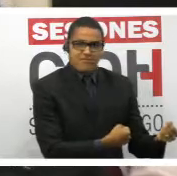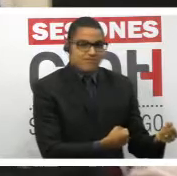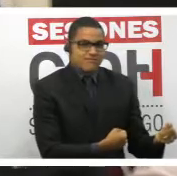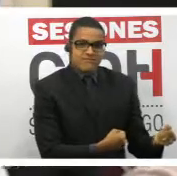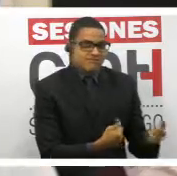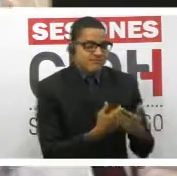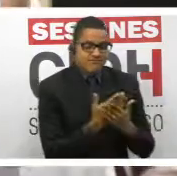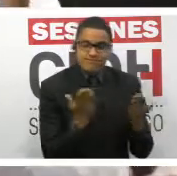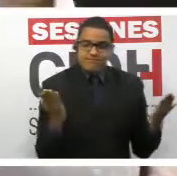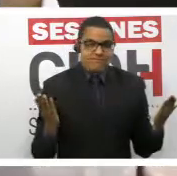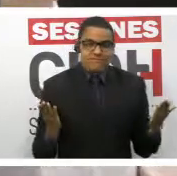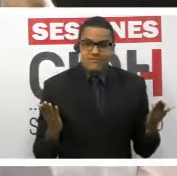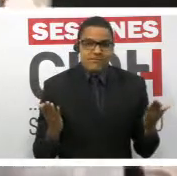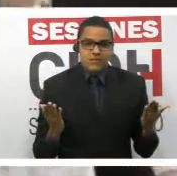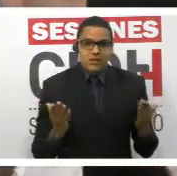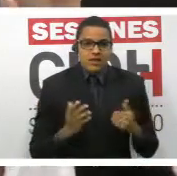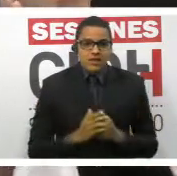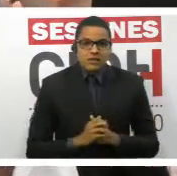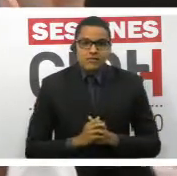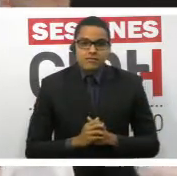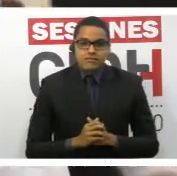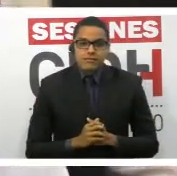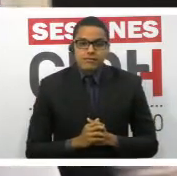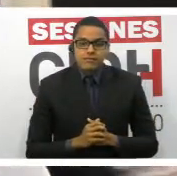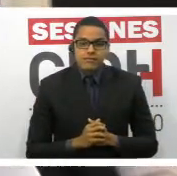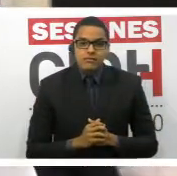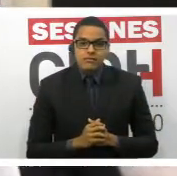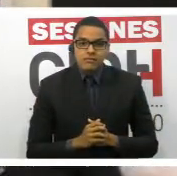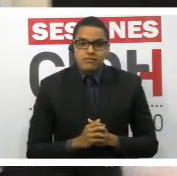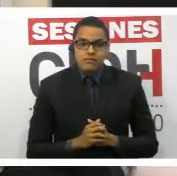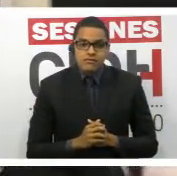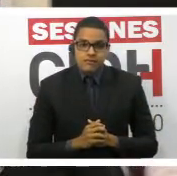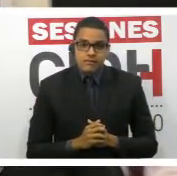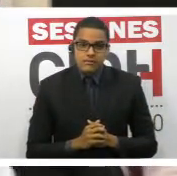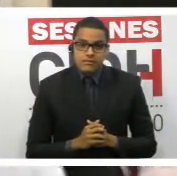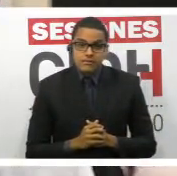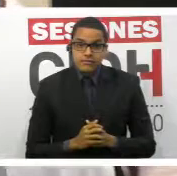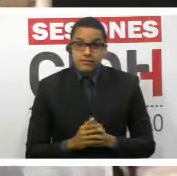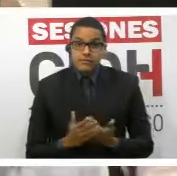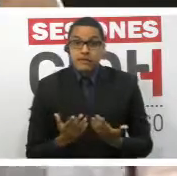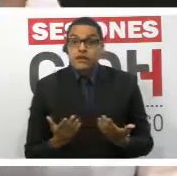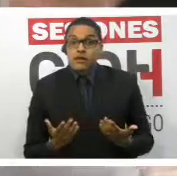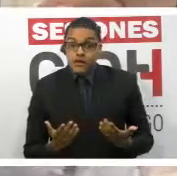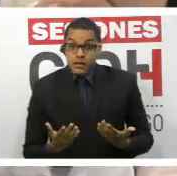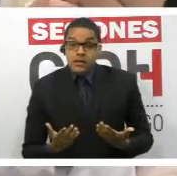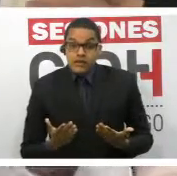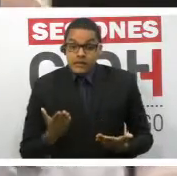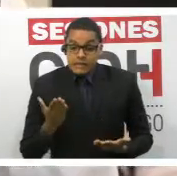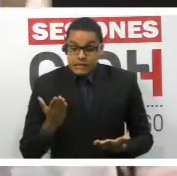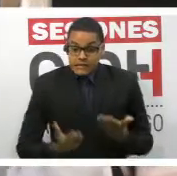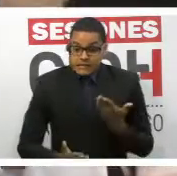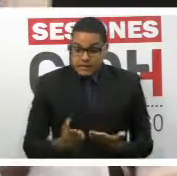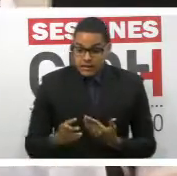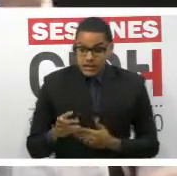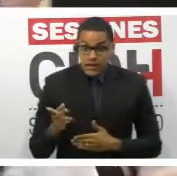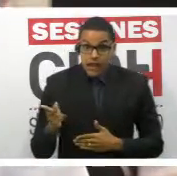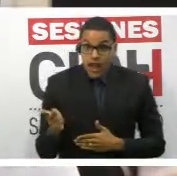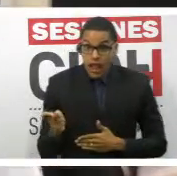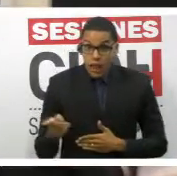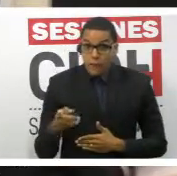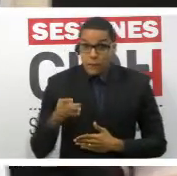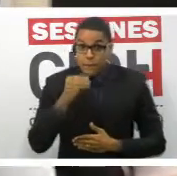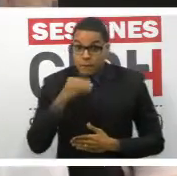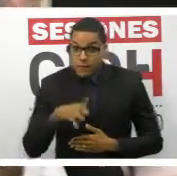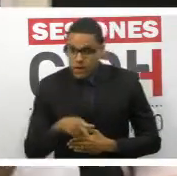puede estar mediada por el acompañante y muchas veces el saber médico privilegia más al acompañante digamos en cuanto a